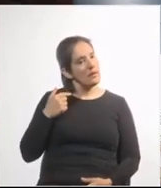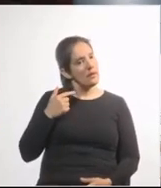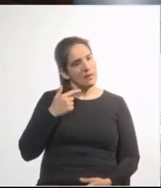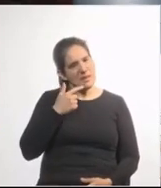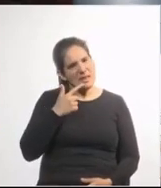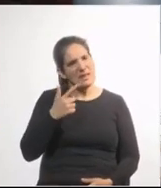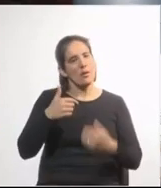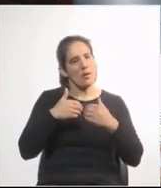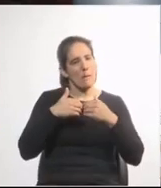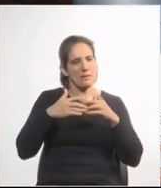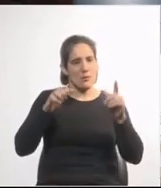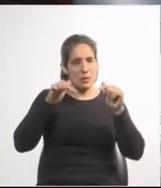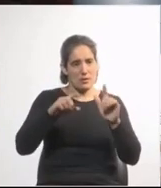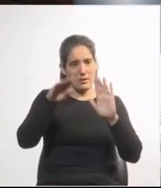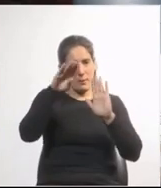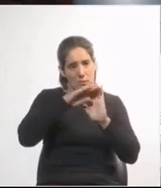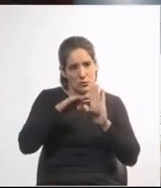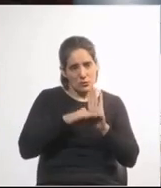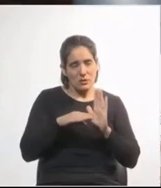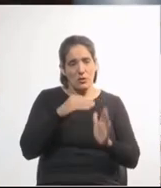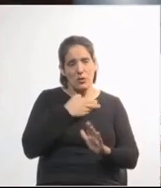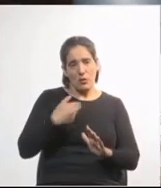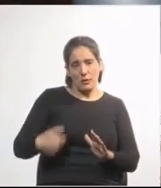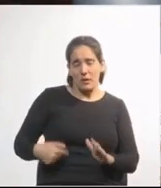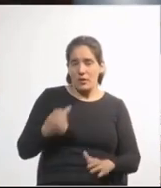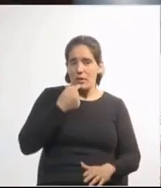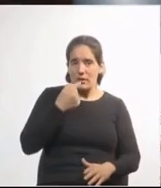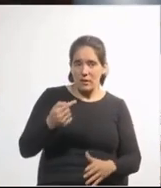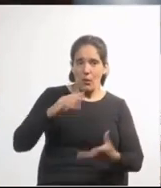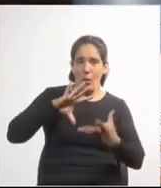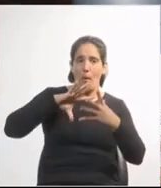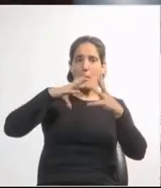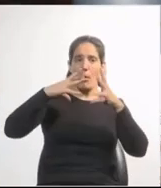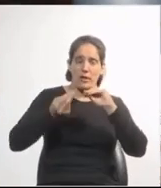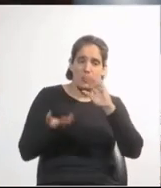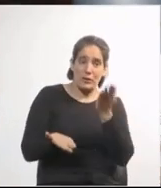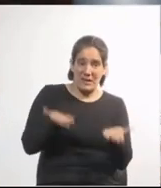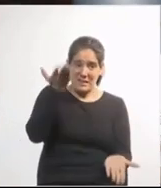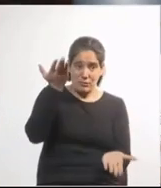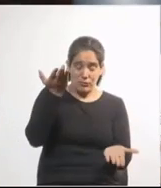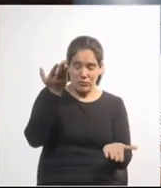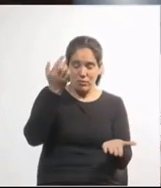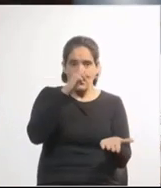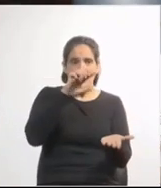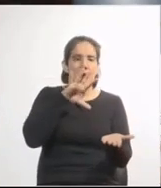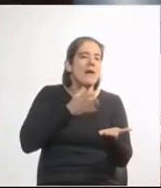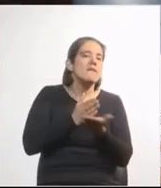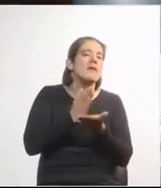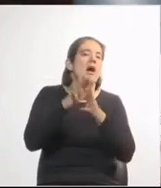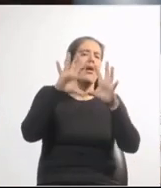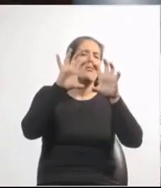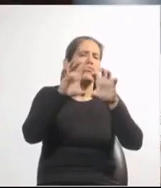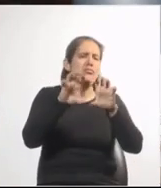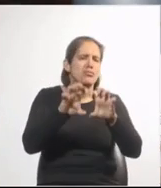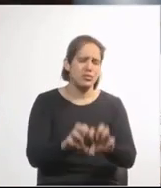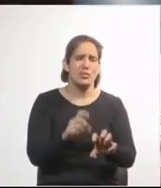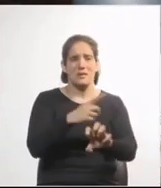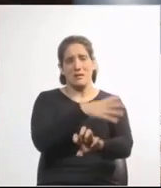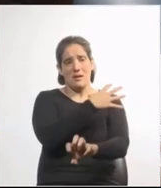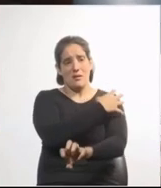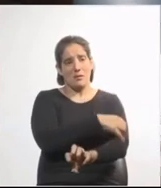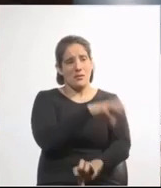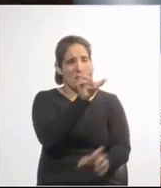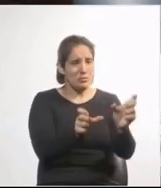decía al principio que este programa de gobierno que hemos denominado modelo de la desigualdad ha deteriorado las condiciones de vida de la